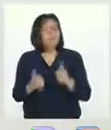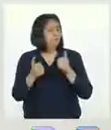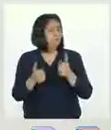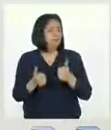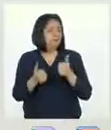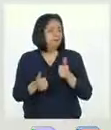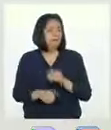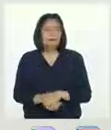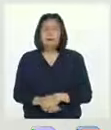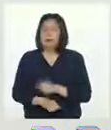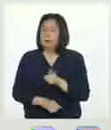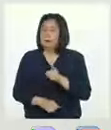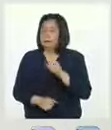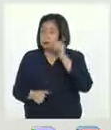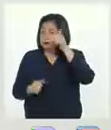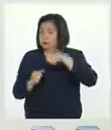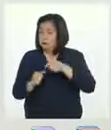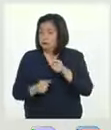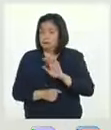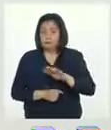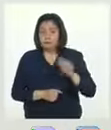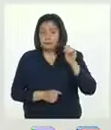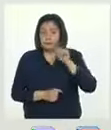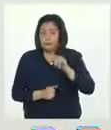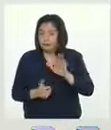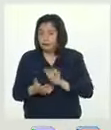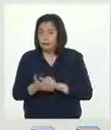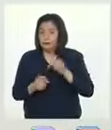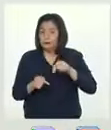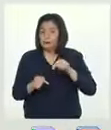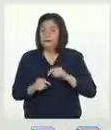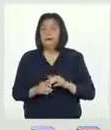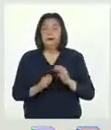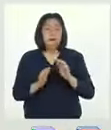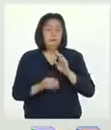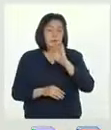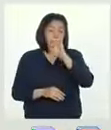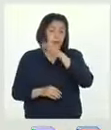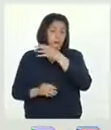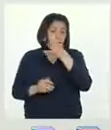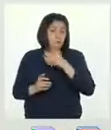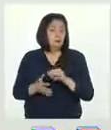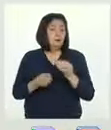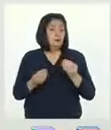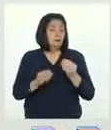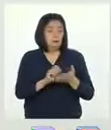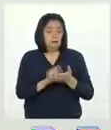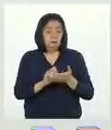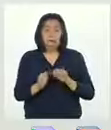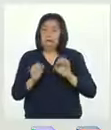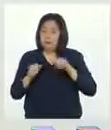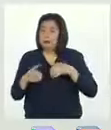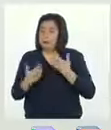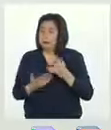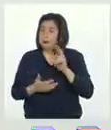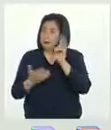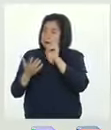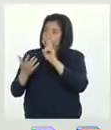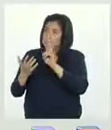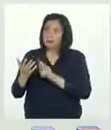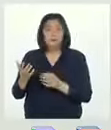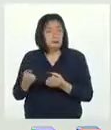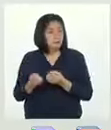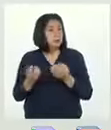Muy bien. Quiero recordarles, chicas y chicos, que este organizador sobre el plan de escritura podemos revisarlo las veces que